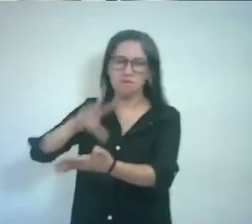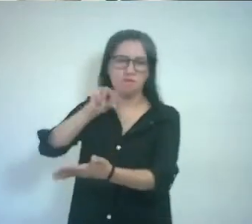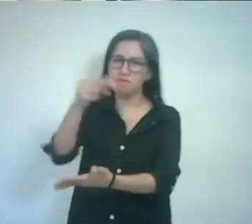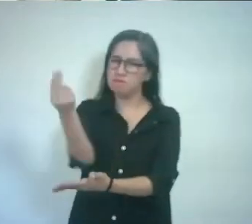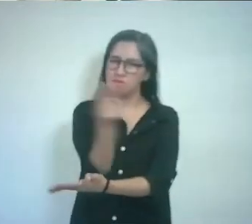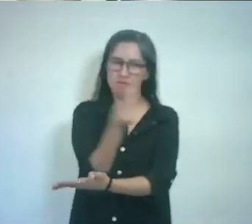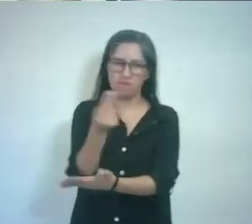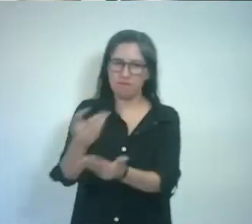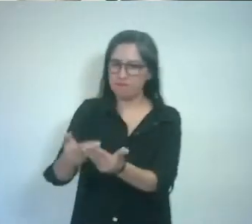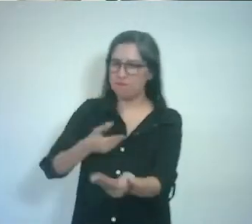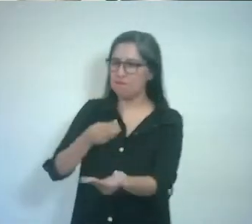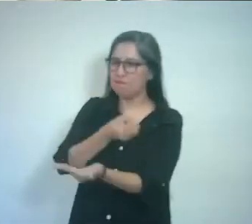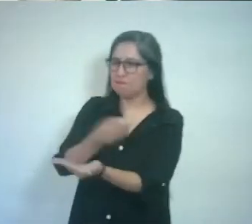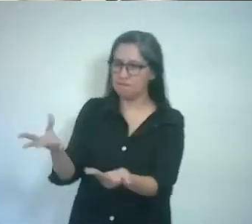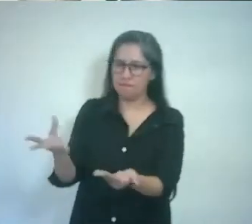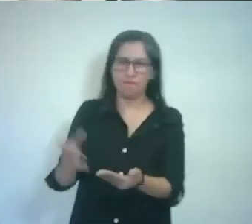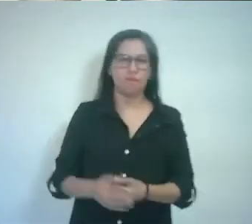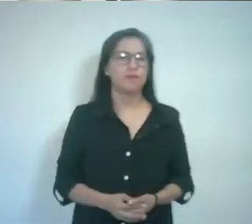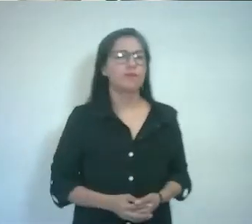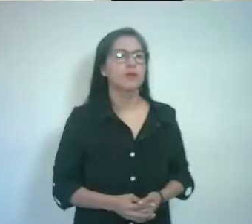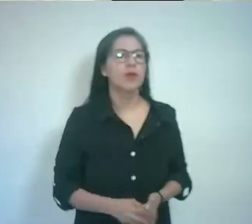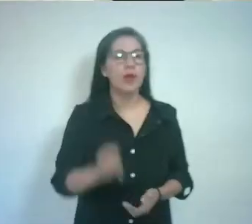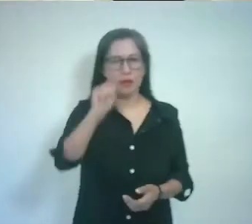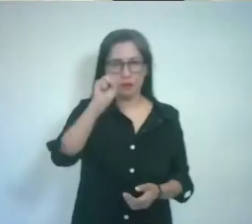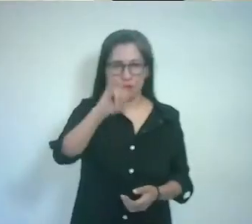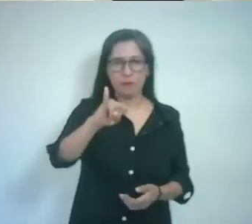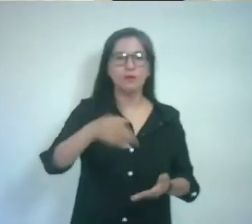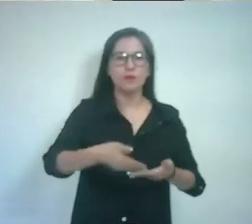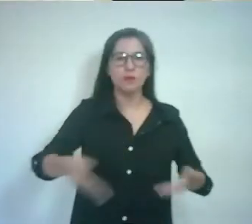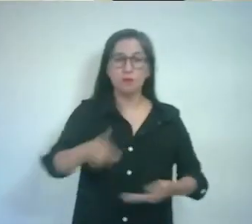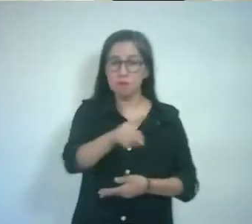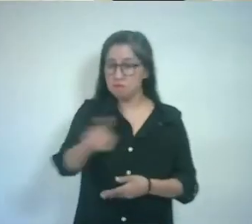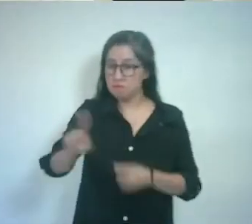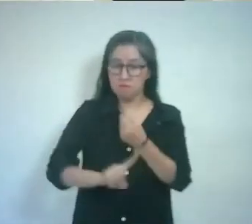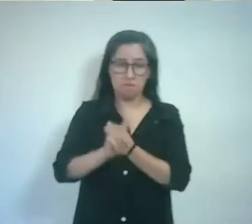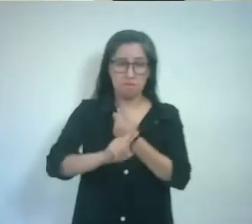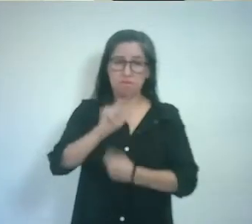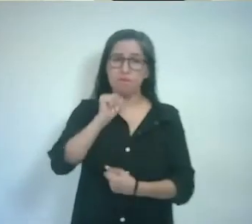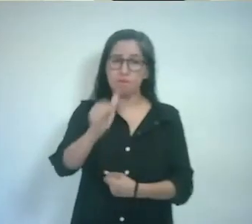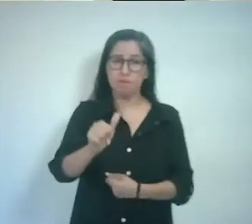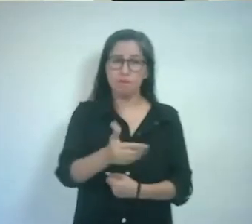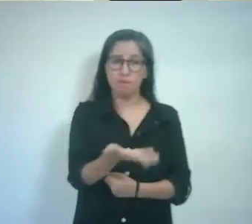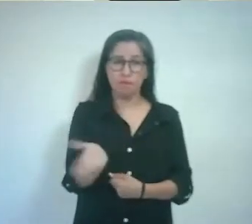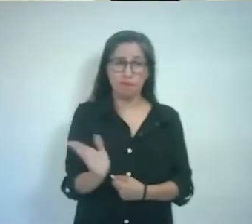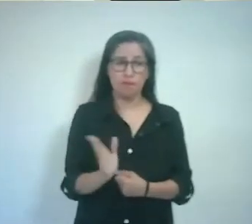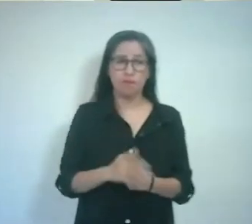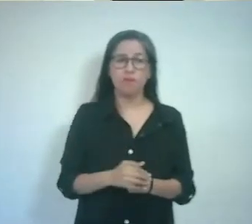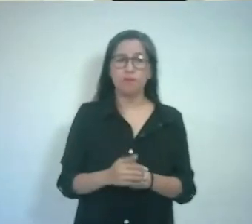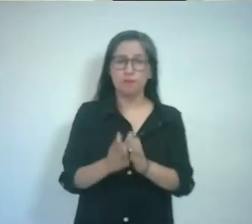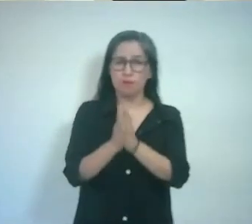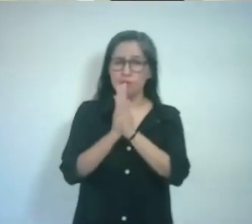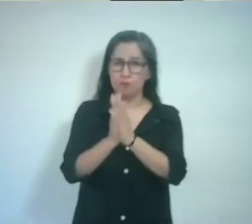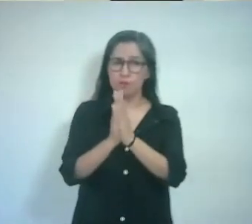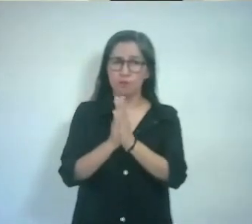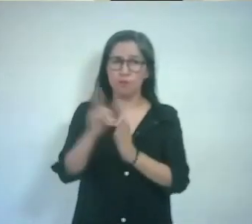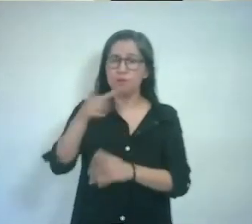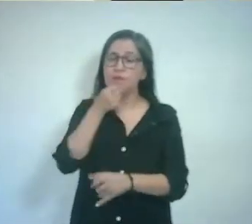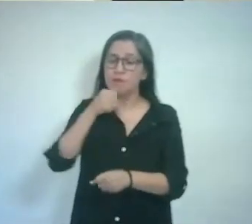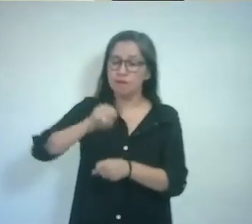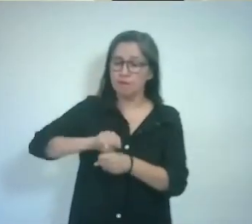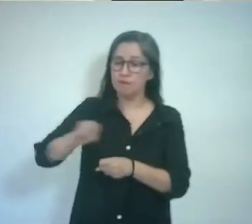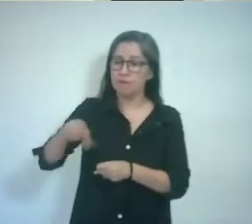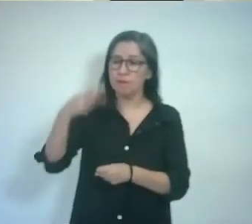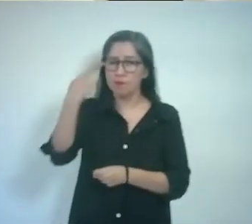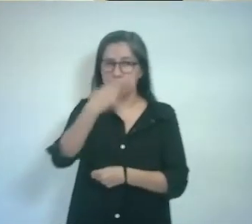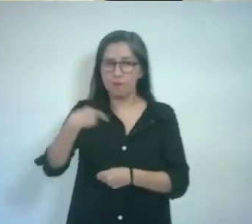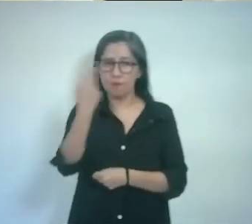día. Si las personas presentes no tuvieran inconveniente en ello, solicito al secretario